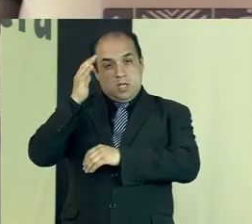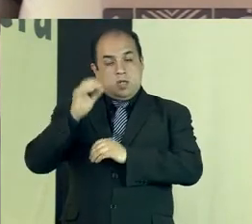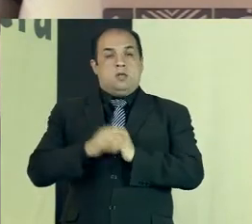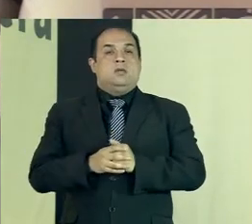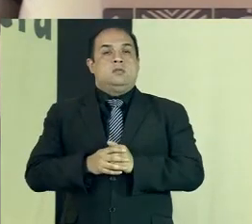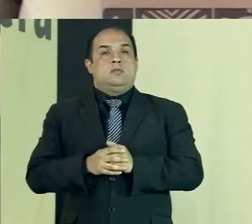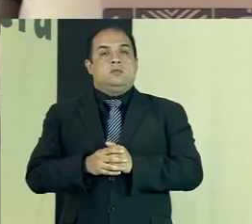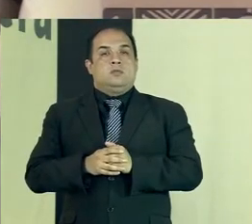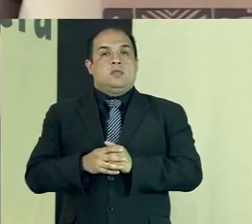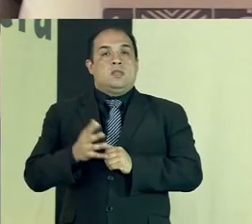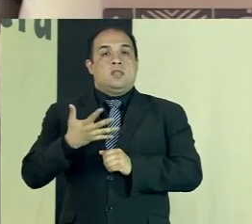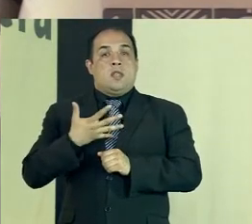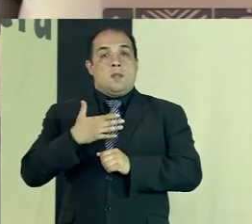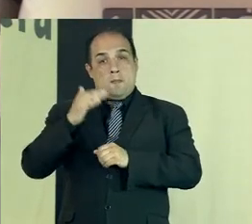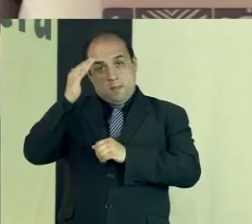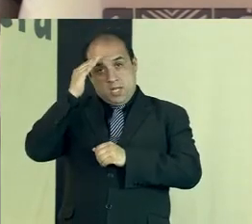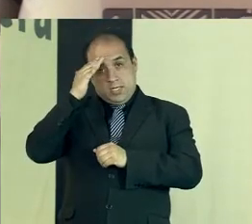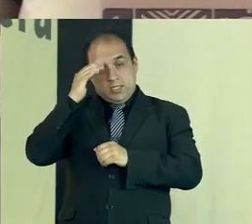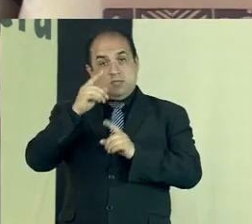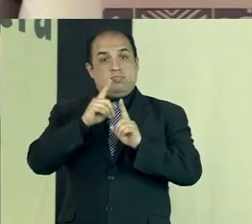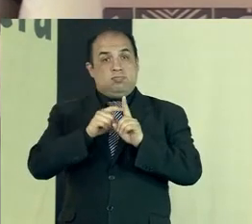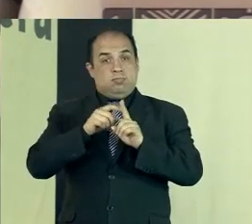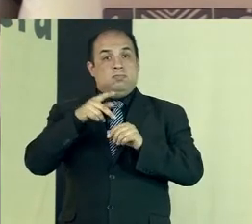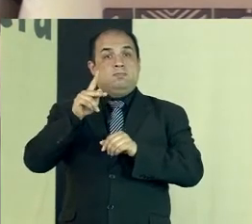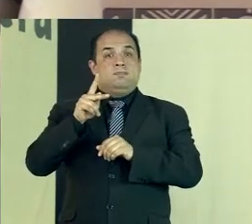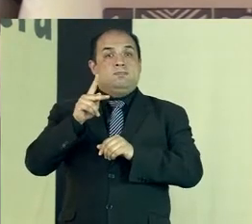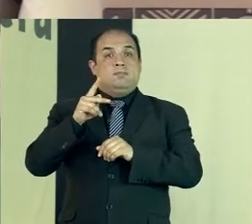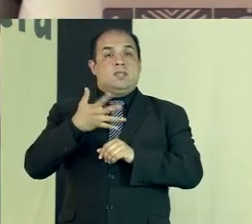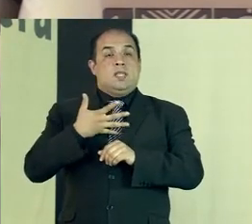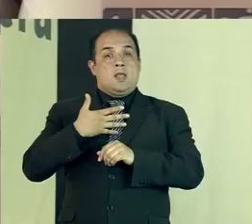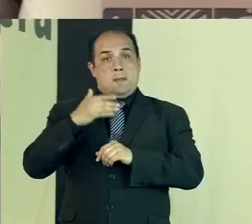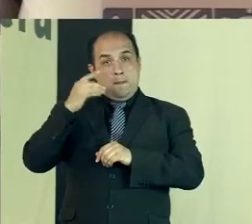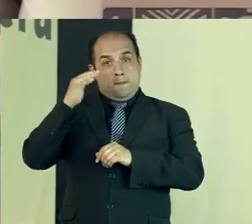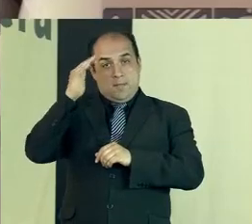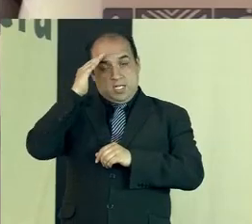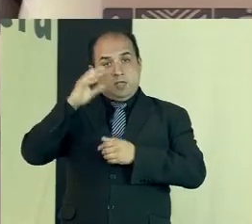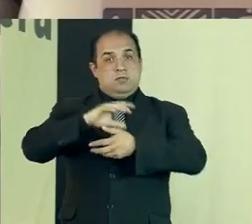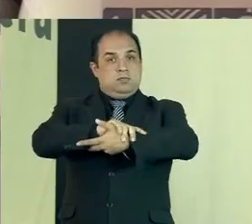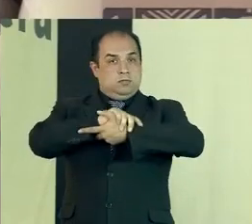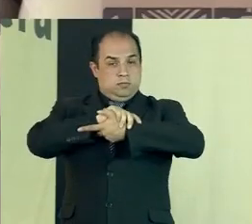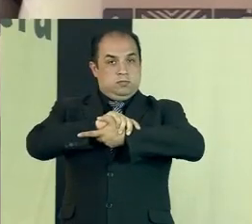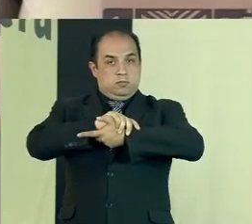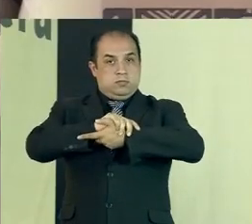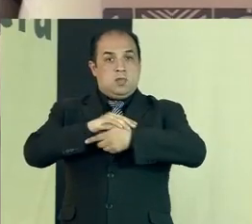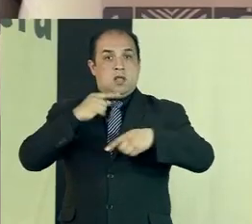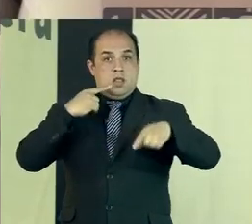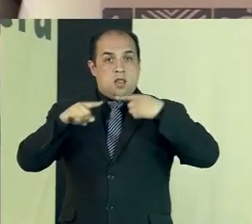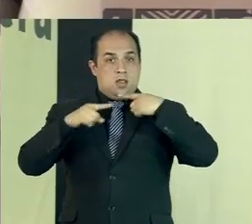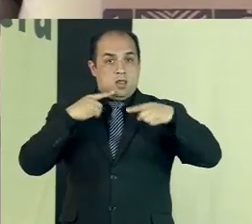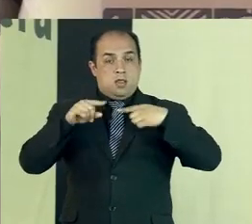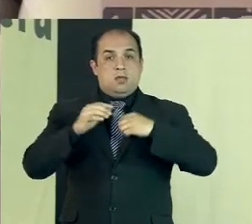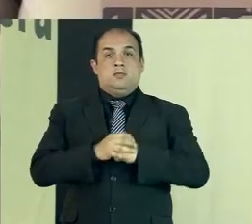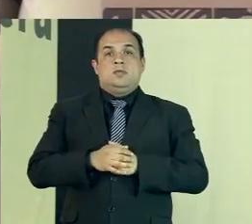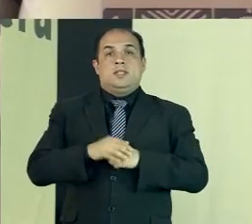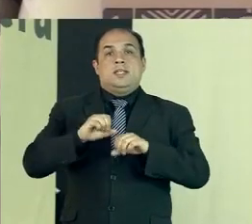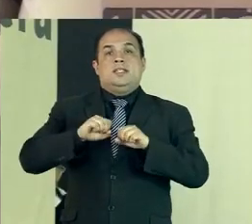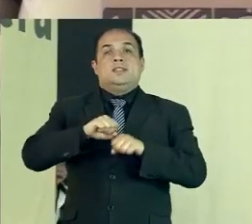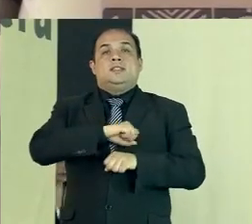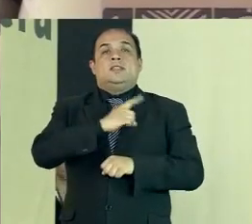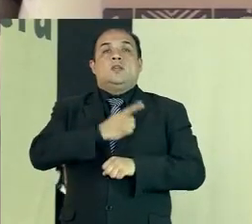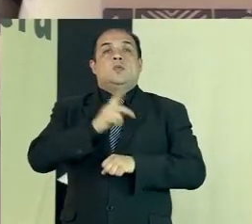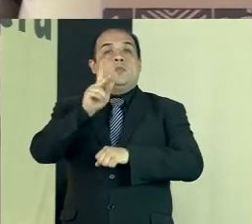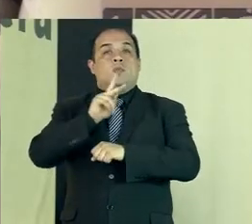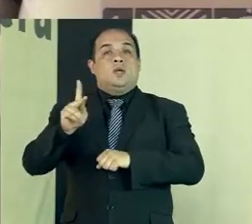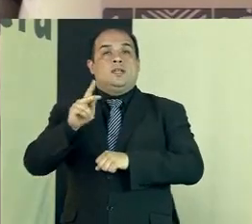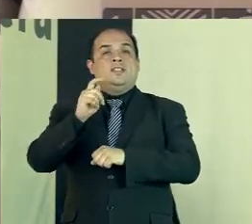generan pensamiento crítico pero genera un pensamiento solidario y el debate sobre la salud pública es un